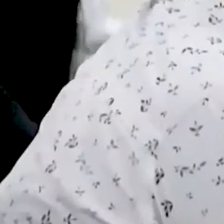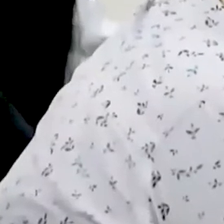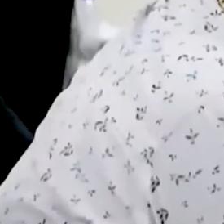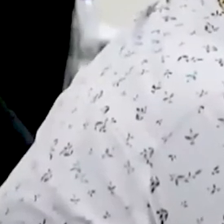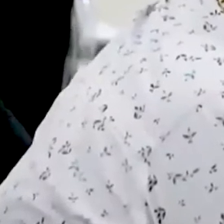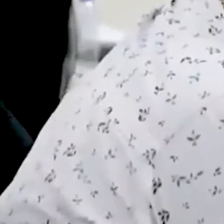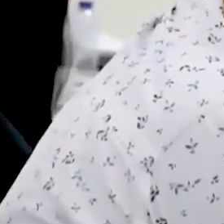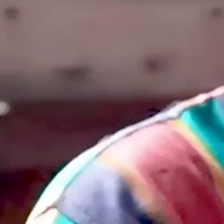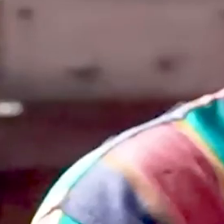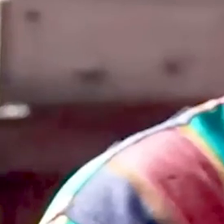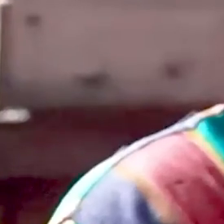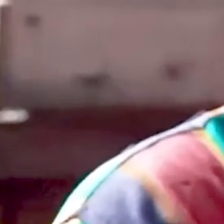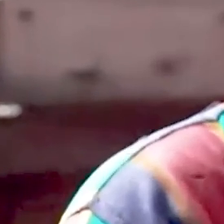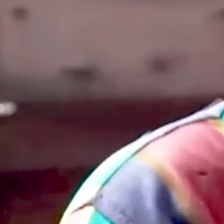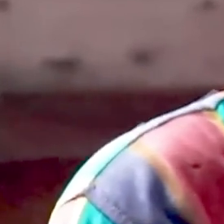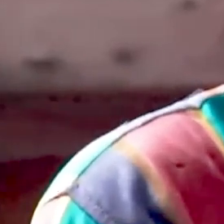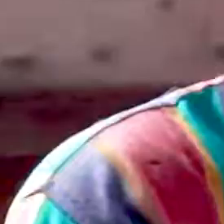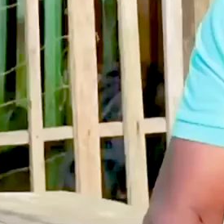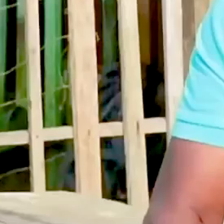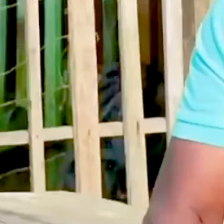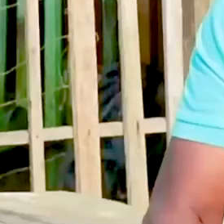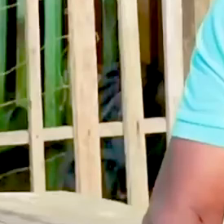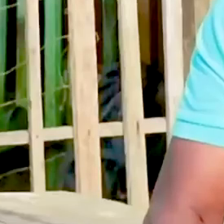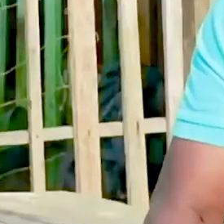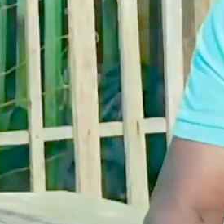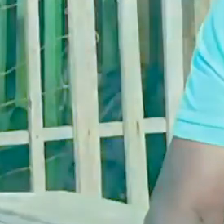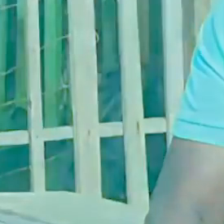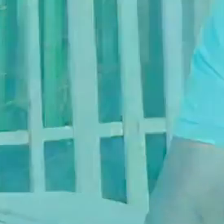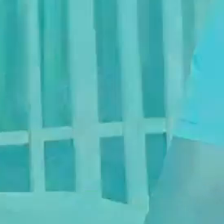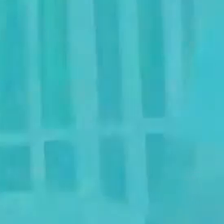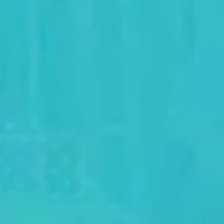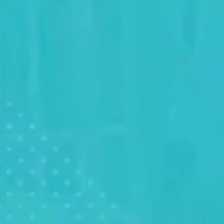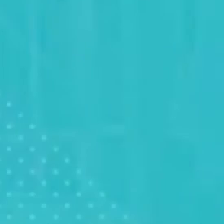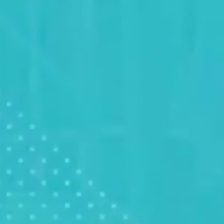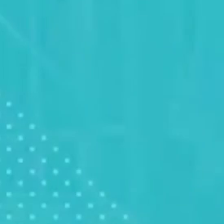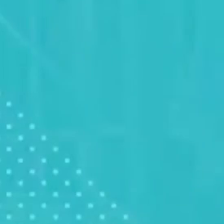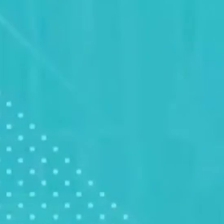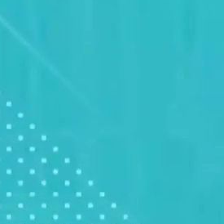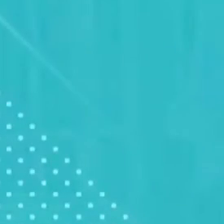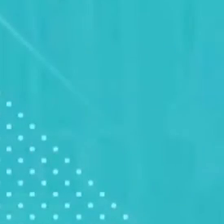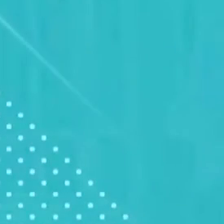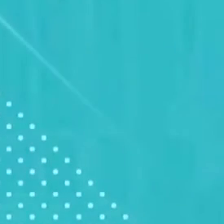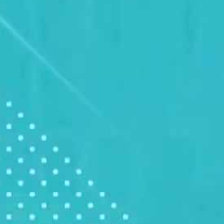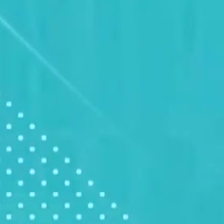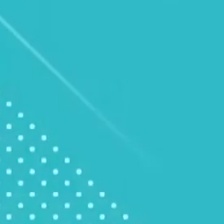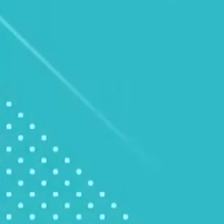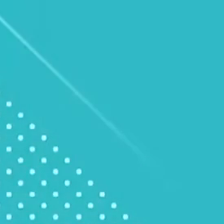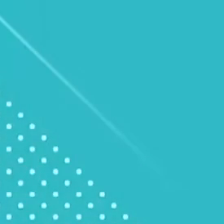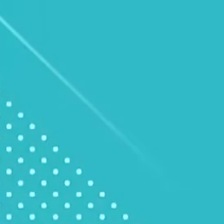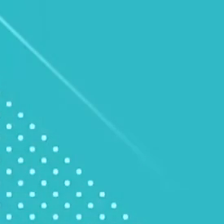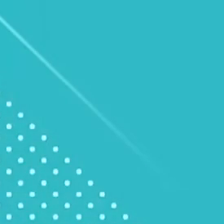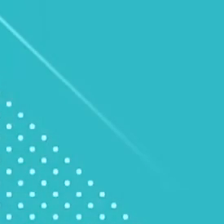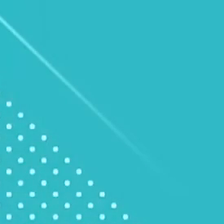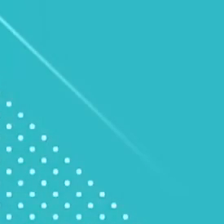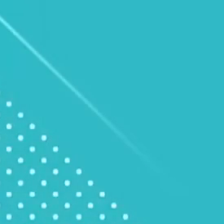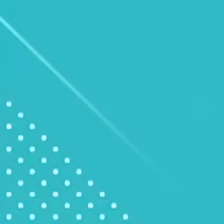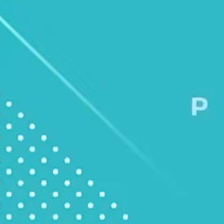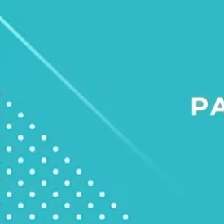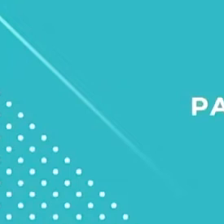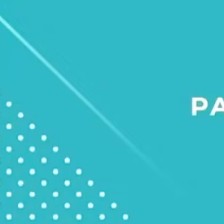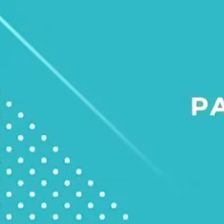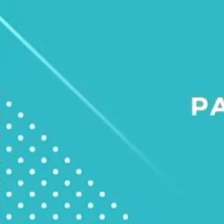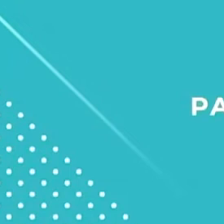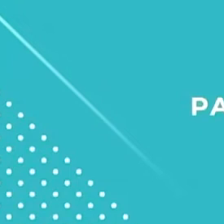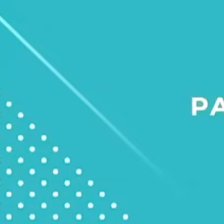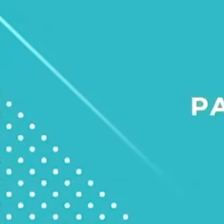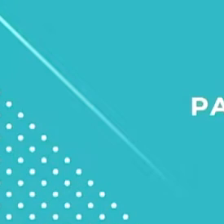las zonas apartadas y afectadas por la violencia y la pobreza. Entregamos recomendaciones a más de 50 entidades del orden